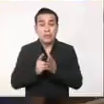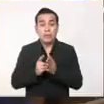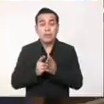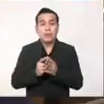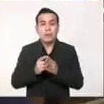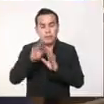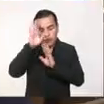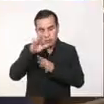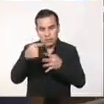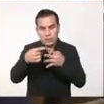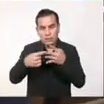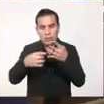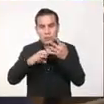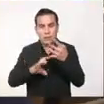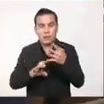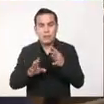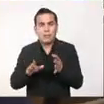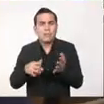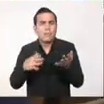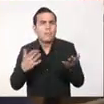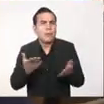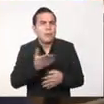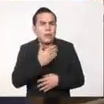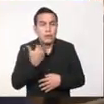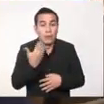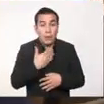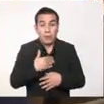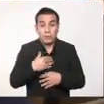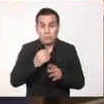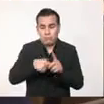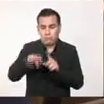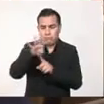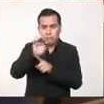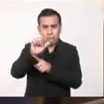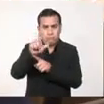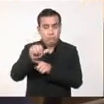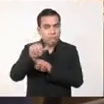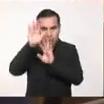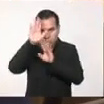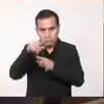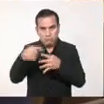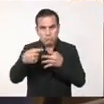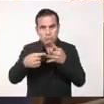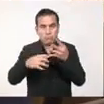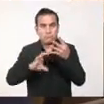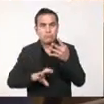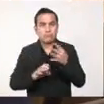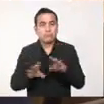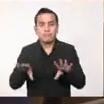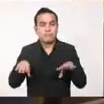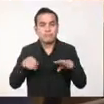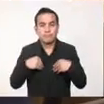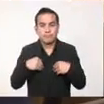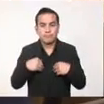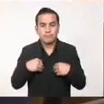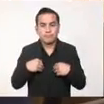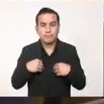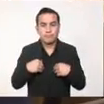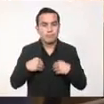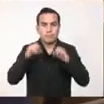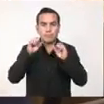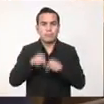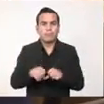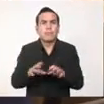Constitución, pero los magistrados no están sujetados a la Constitución, porque ellos, aunque la Constitución diga que pueden ser destituidos, de repente no pueden